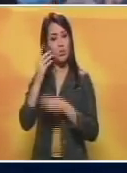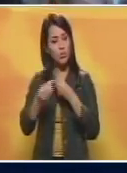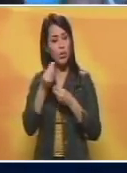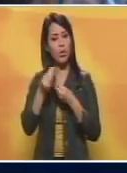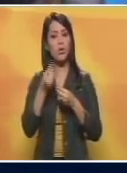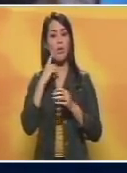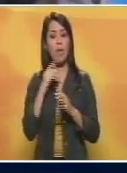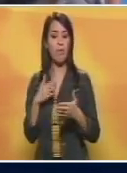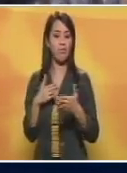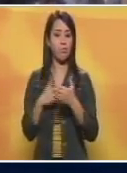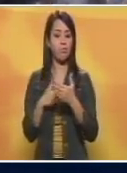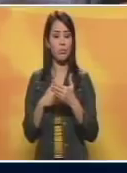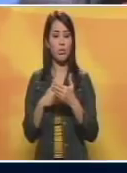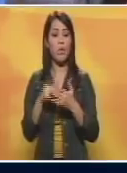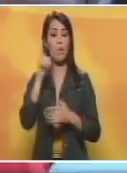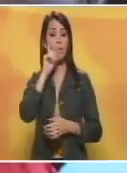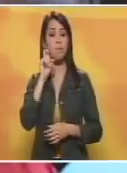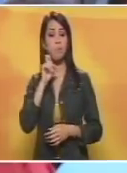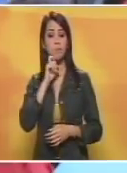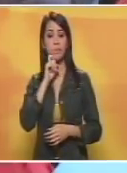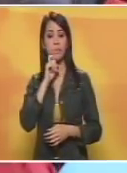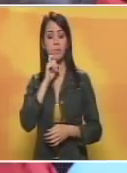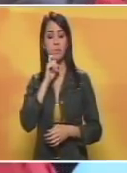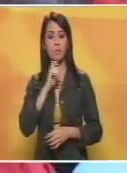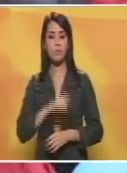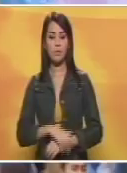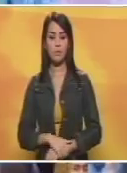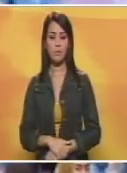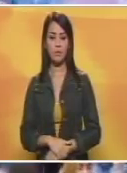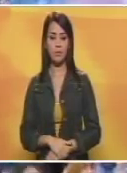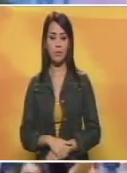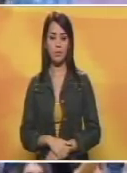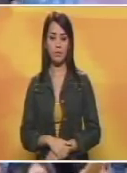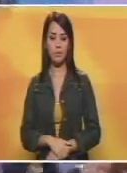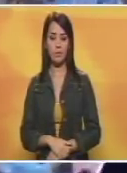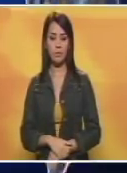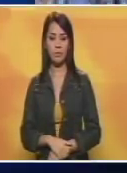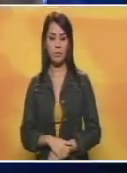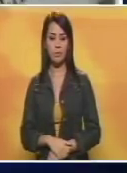de interrupción voluntaria del embarazo no punibles por ley